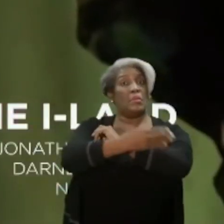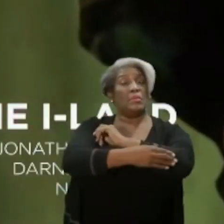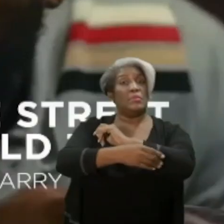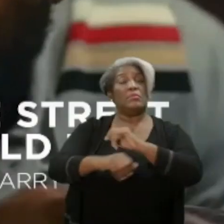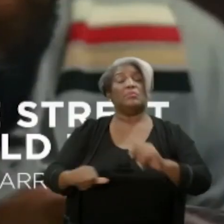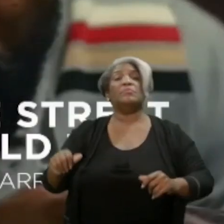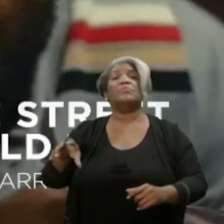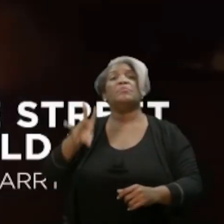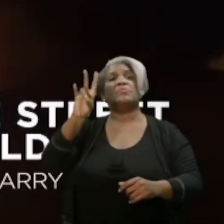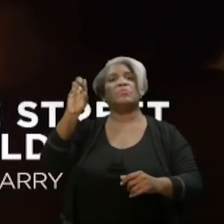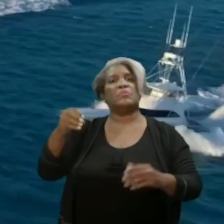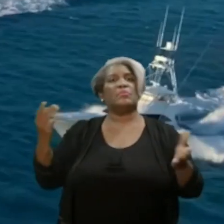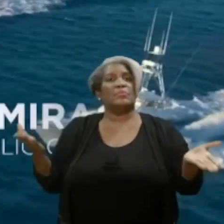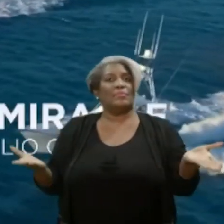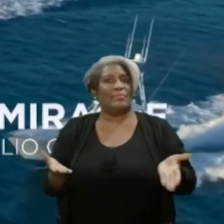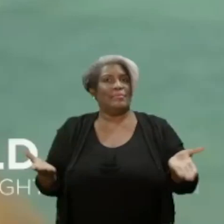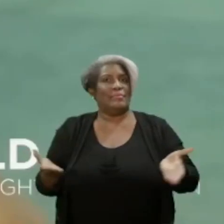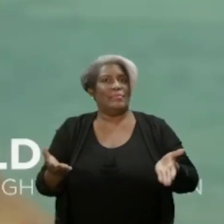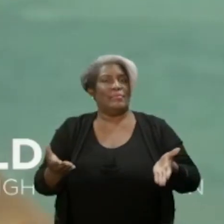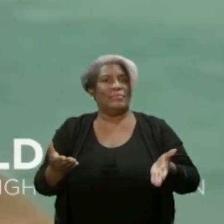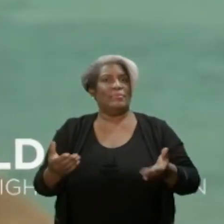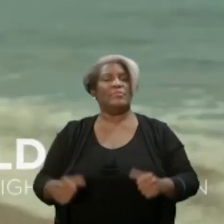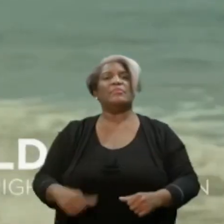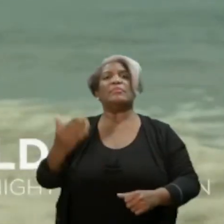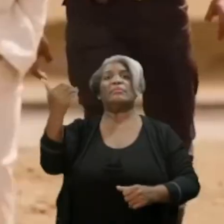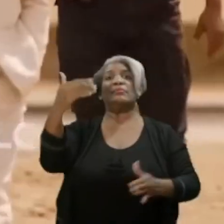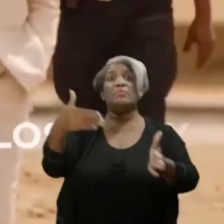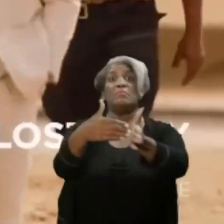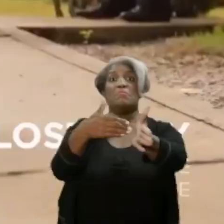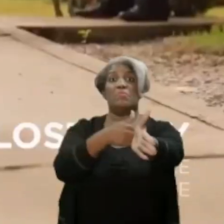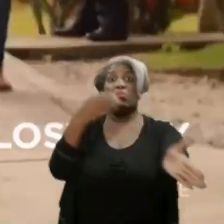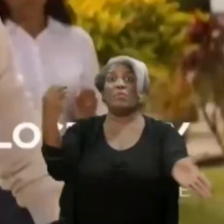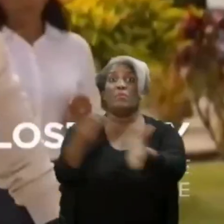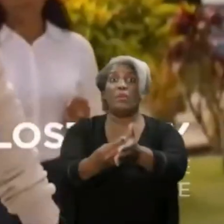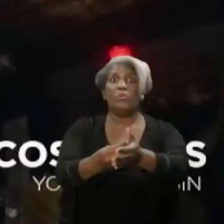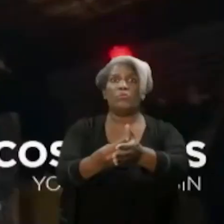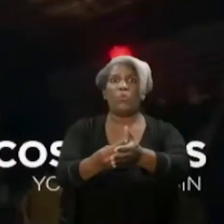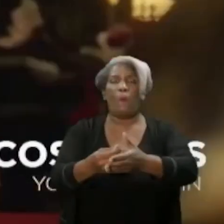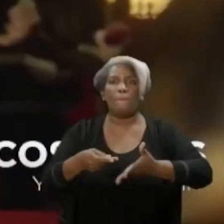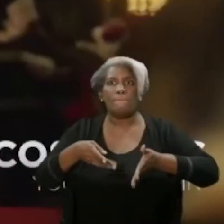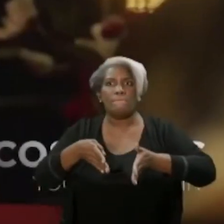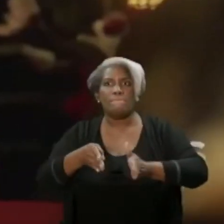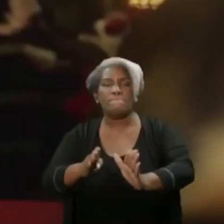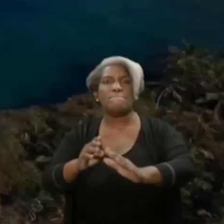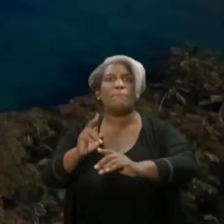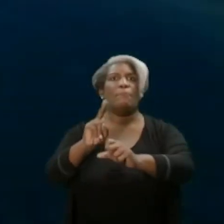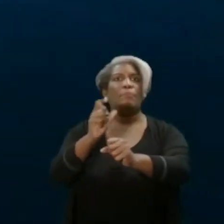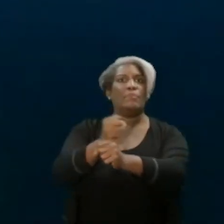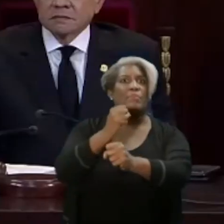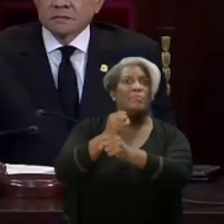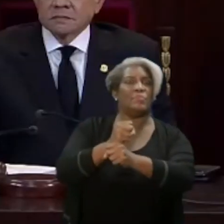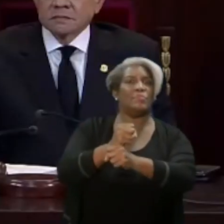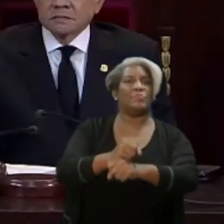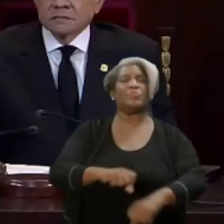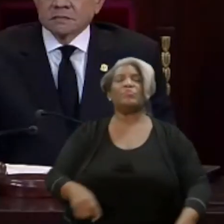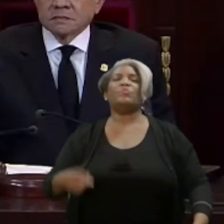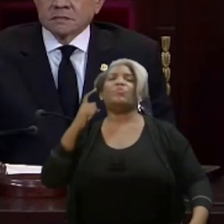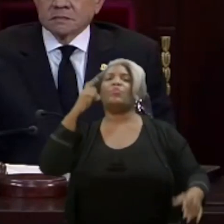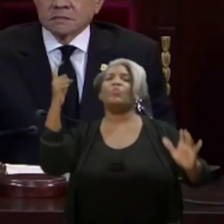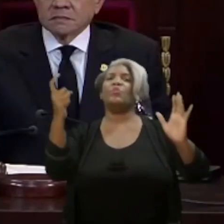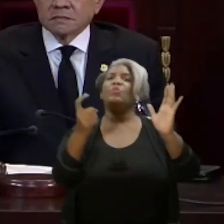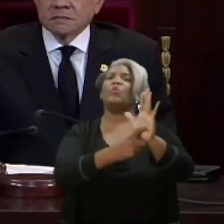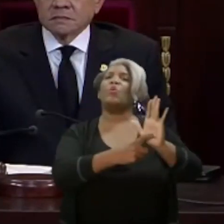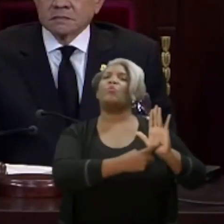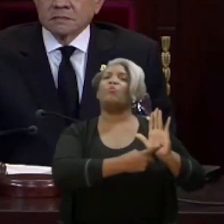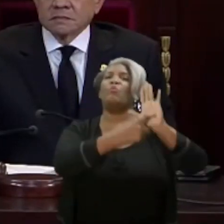movieron en la economía más de 15 mil millones de pesos. Asambleístas, otro sello de identidad de nuestro país es el